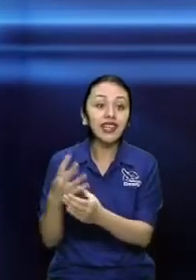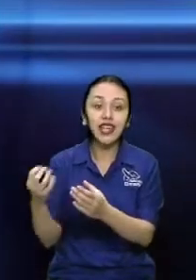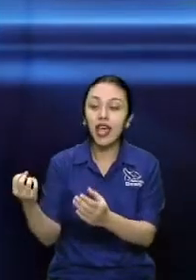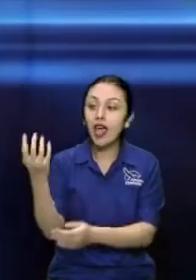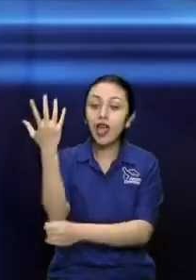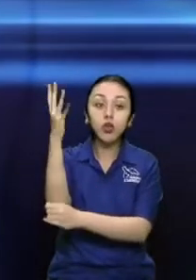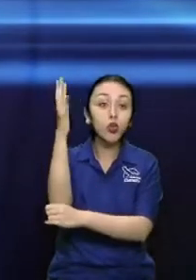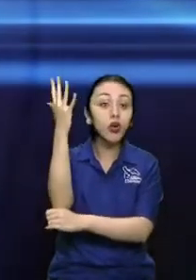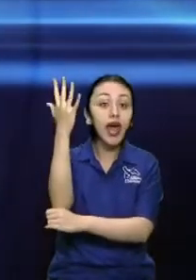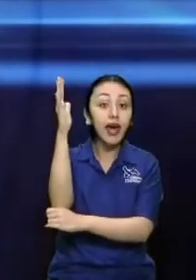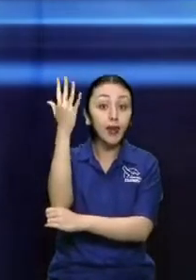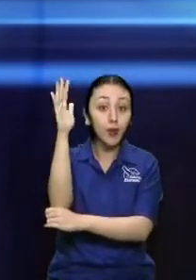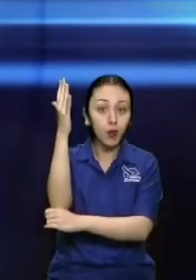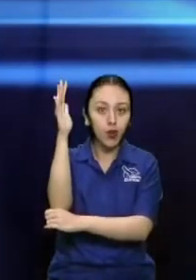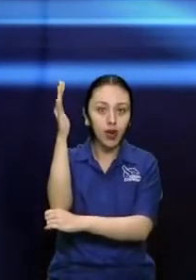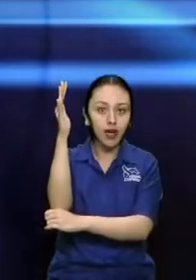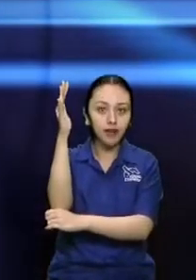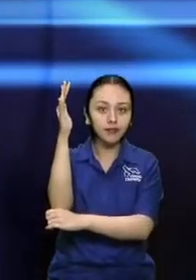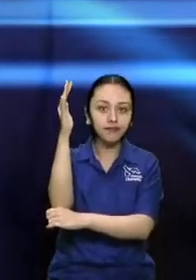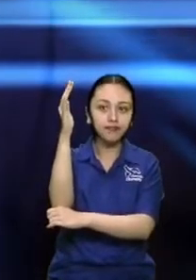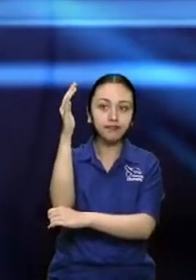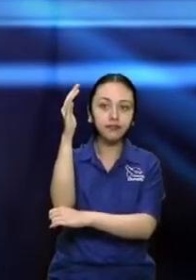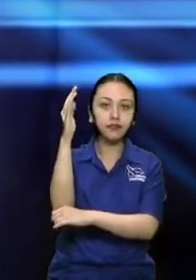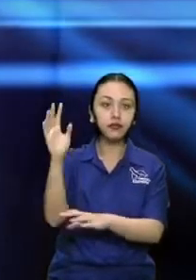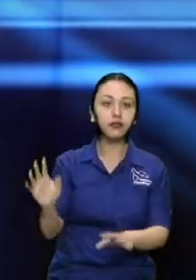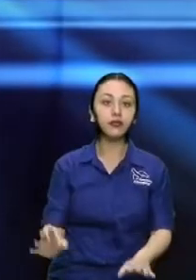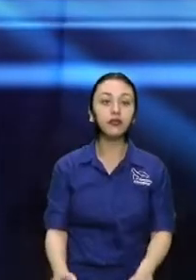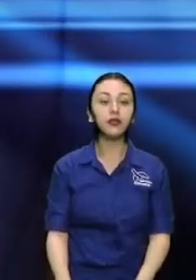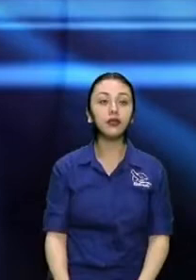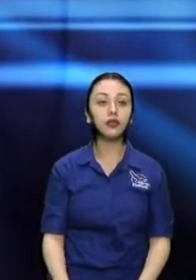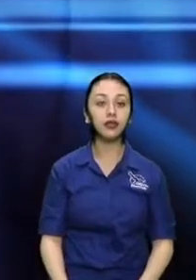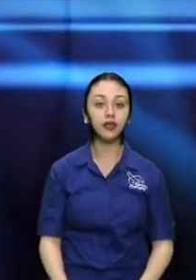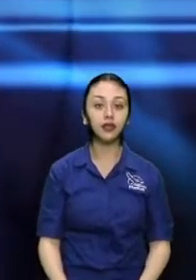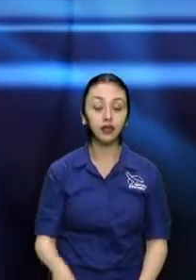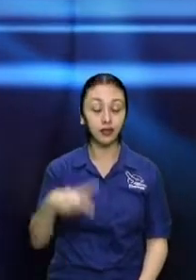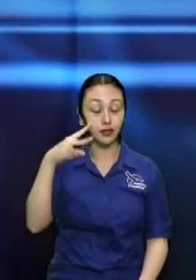De tal manera que vienen las aves del cielo y hacen nidos en sus ramas.